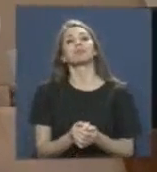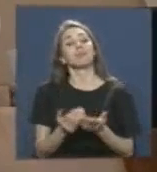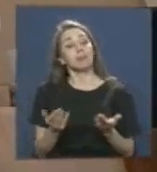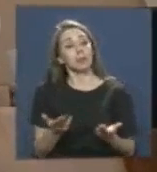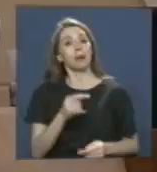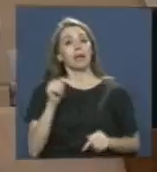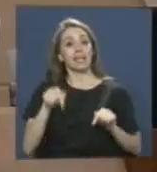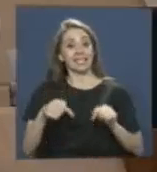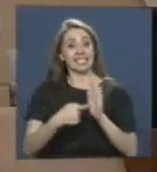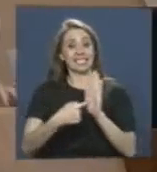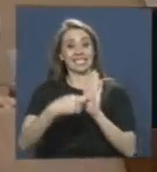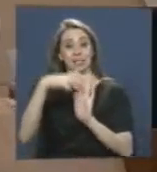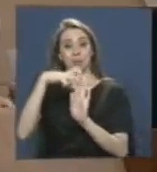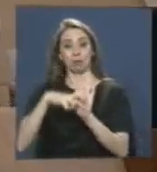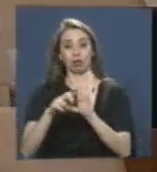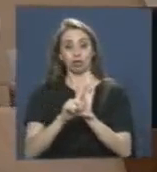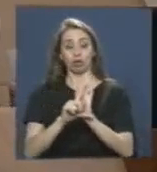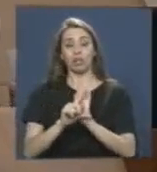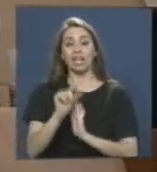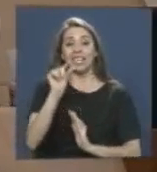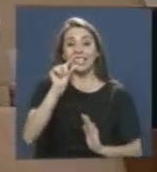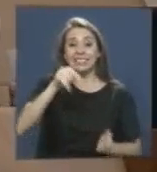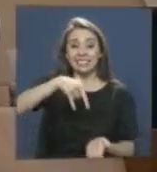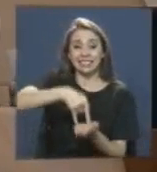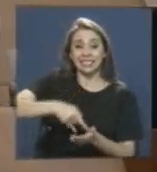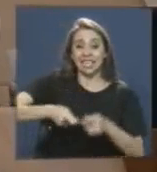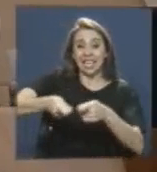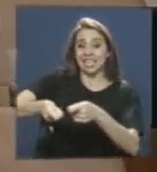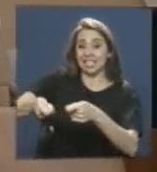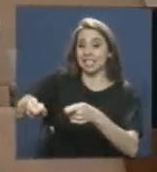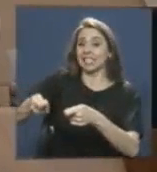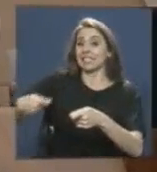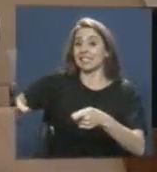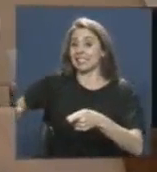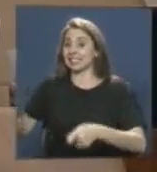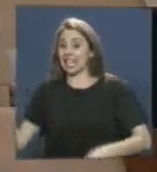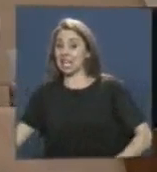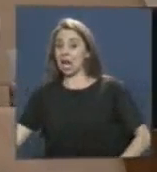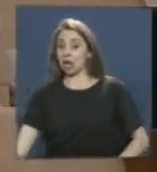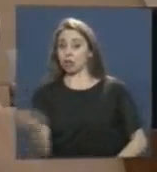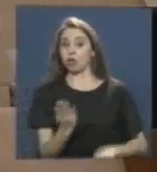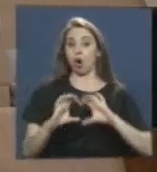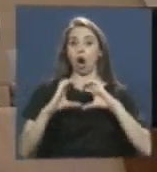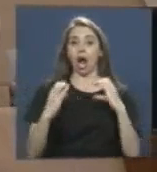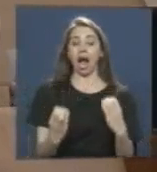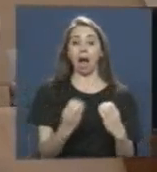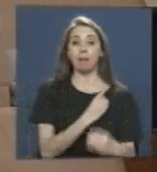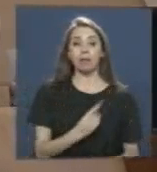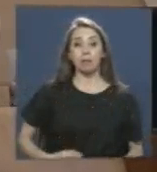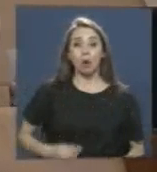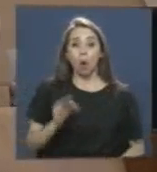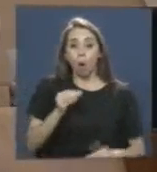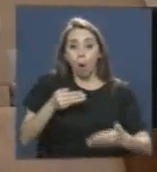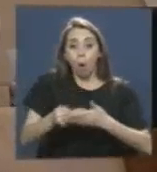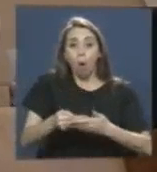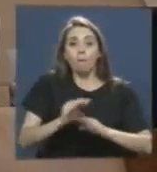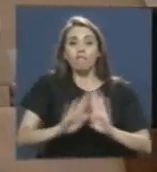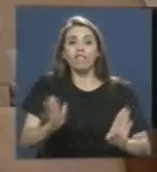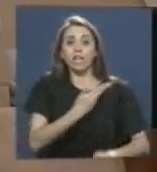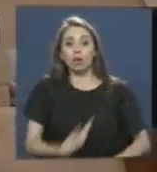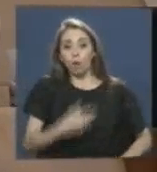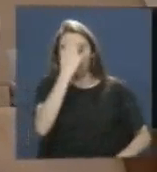el presente proyecto recién ingresó a la Cámara desde el Senado ya en los términos del presente gobierno y